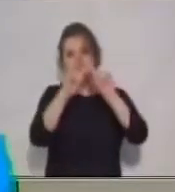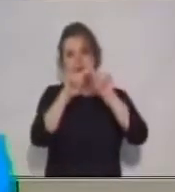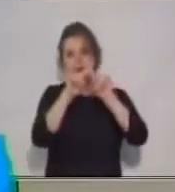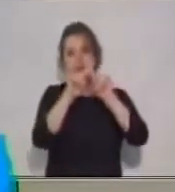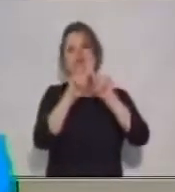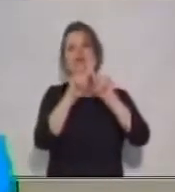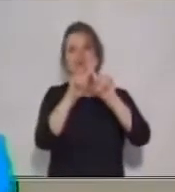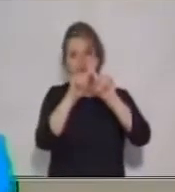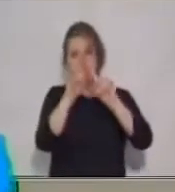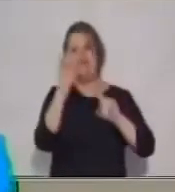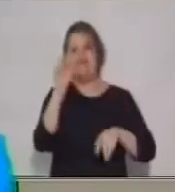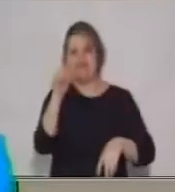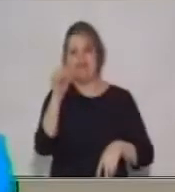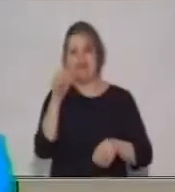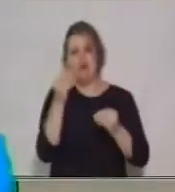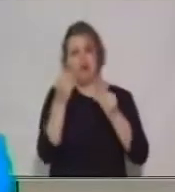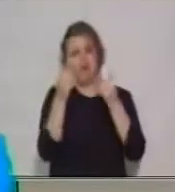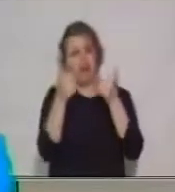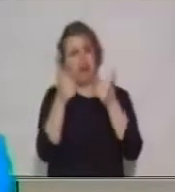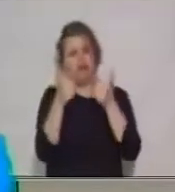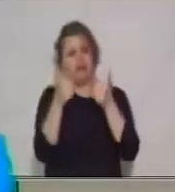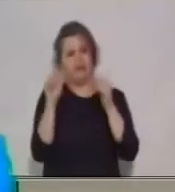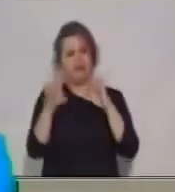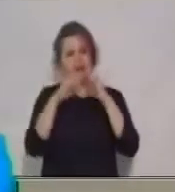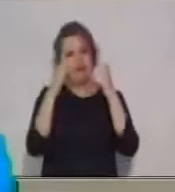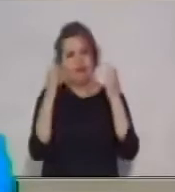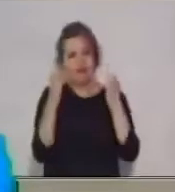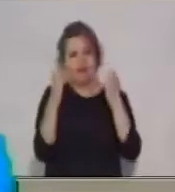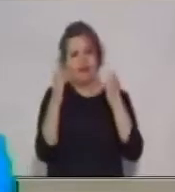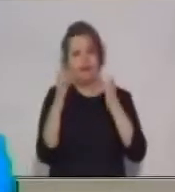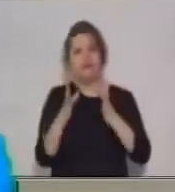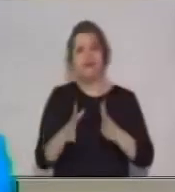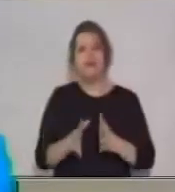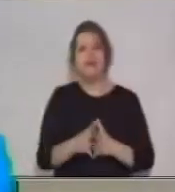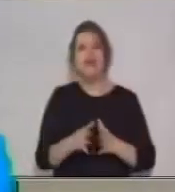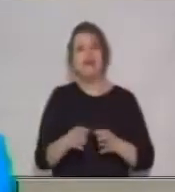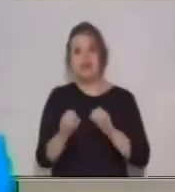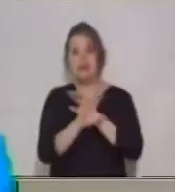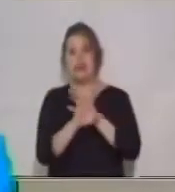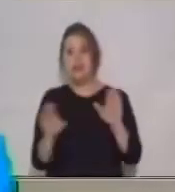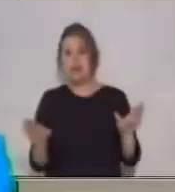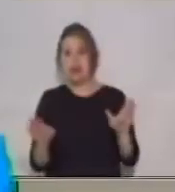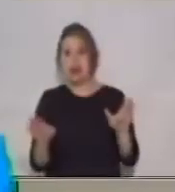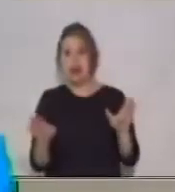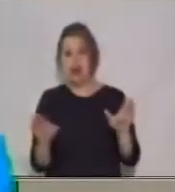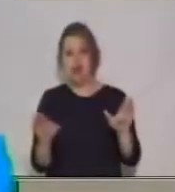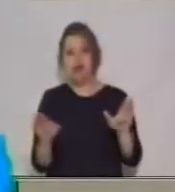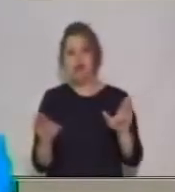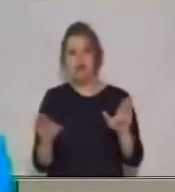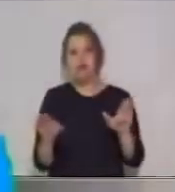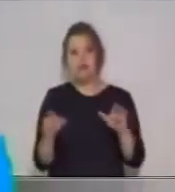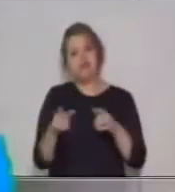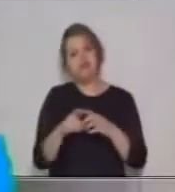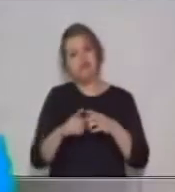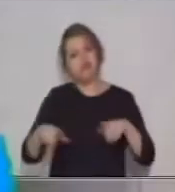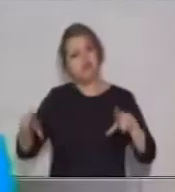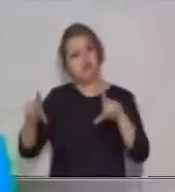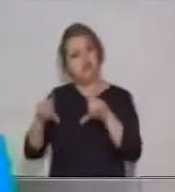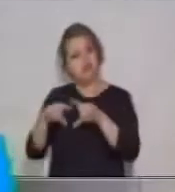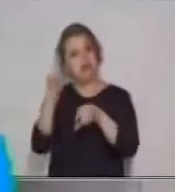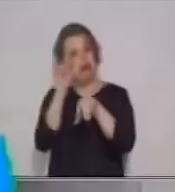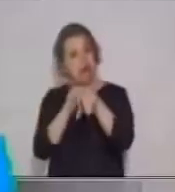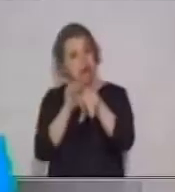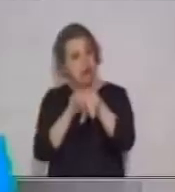¿Sí? Muy bien. Entonces, ya se nos ha terminado el espacio, ya se nos ha terminado el